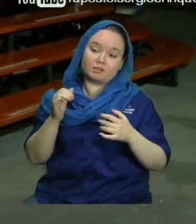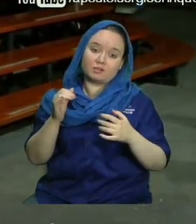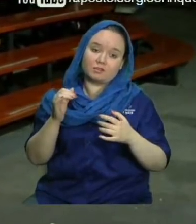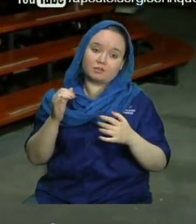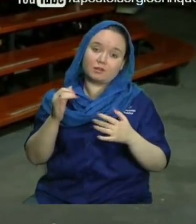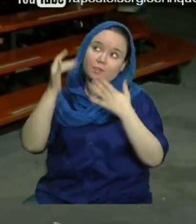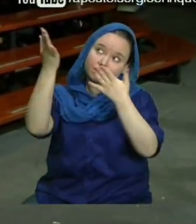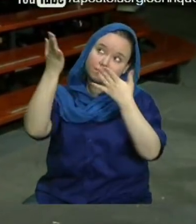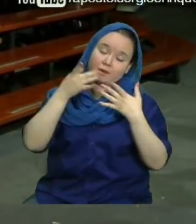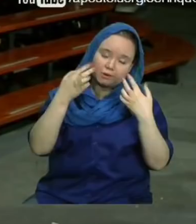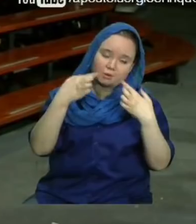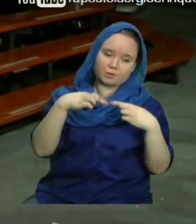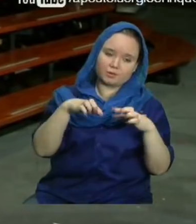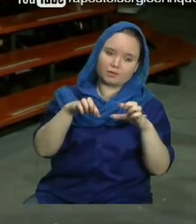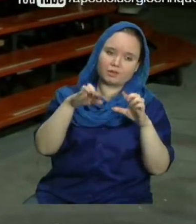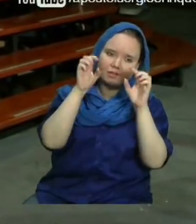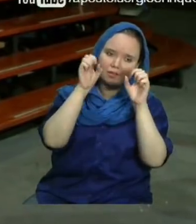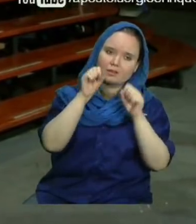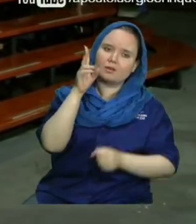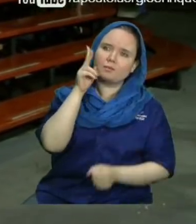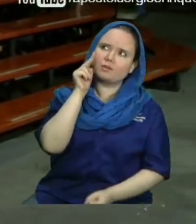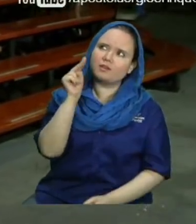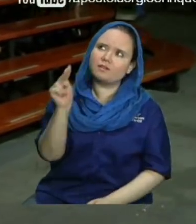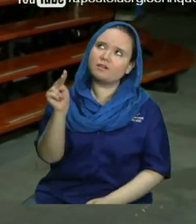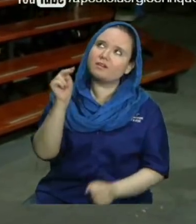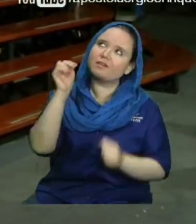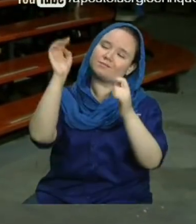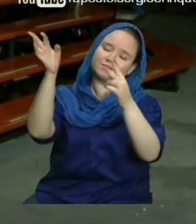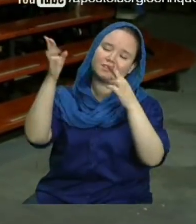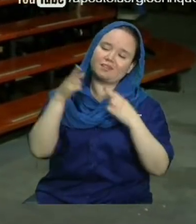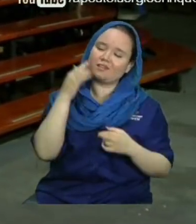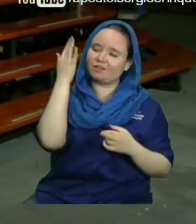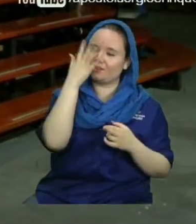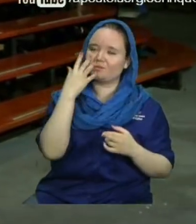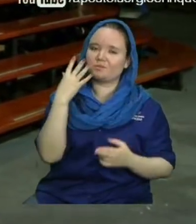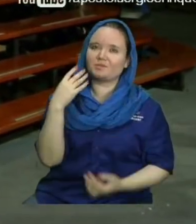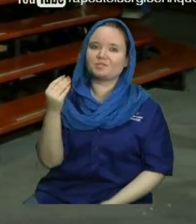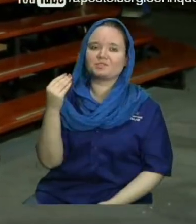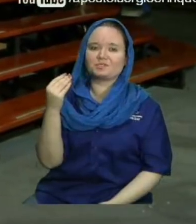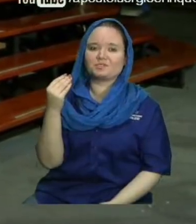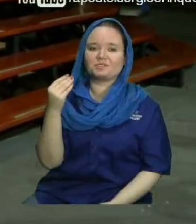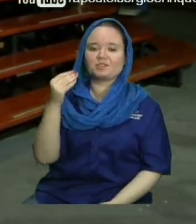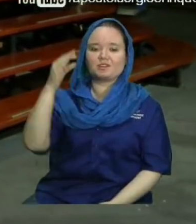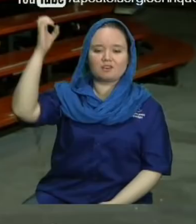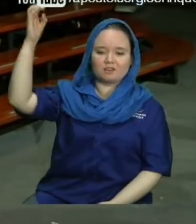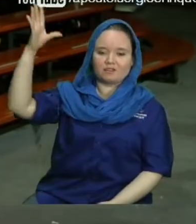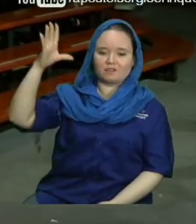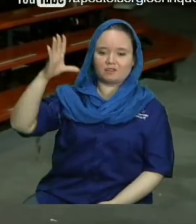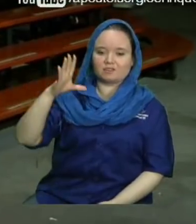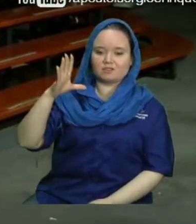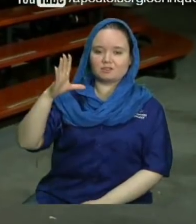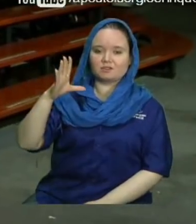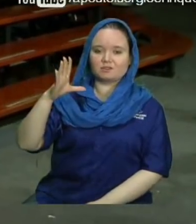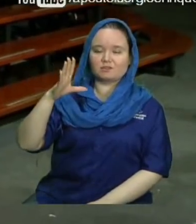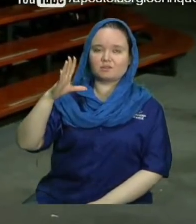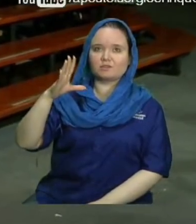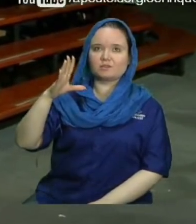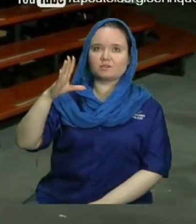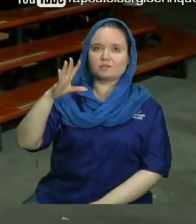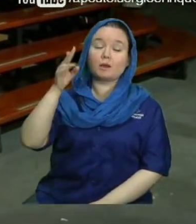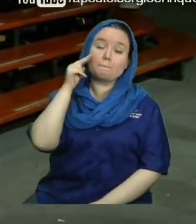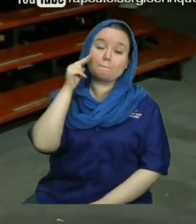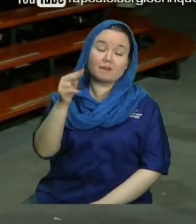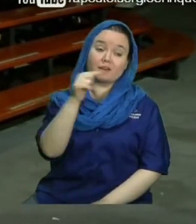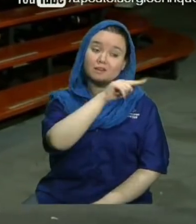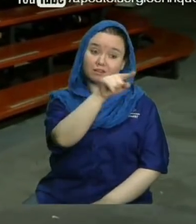ver el regalo, la bendición, para que mis ojos puedan ver a mis